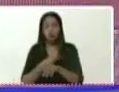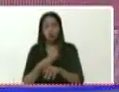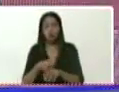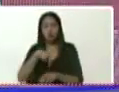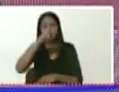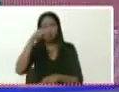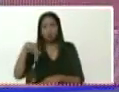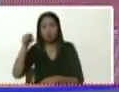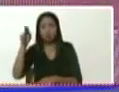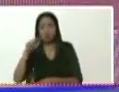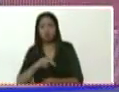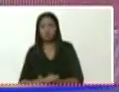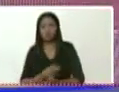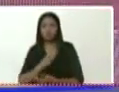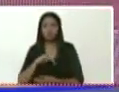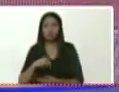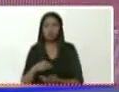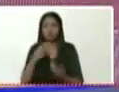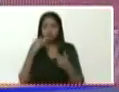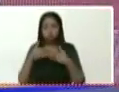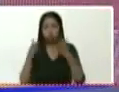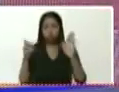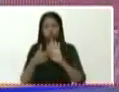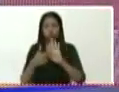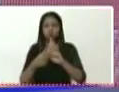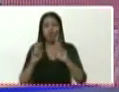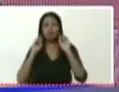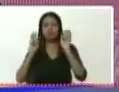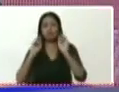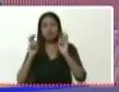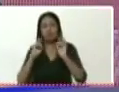de no revelar los temas